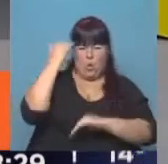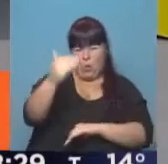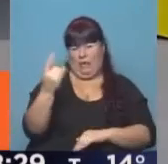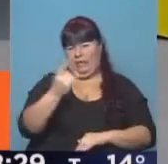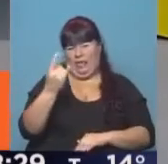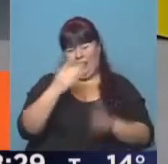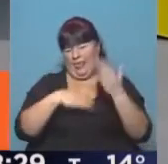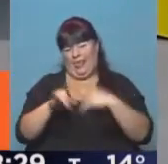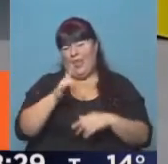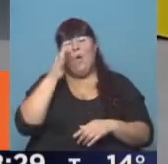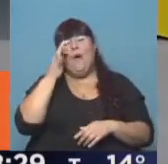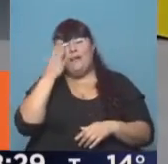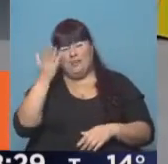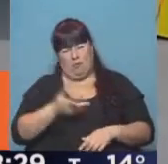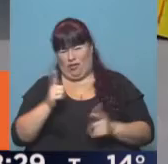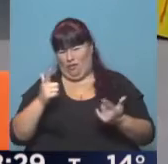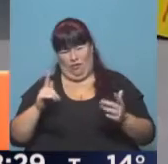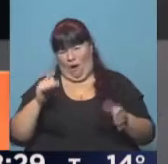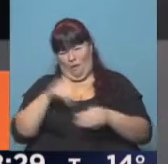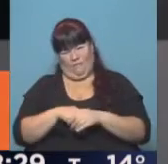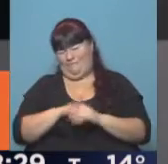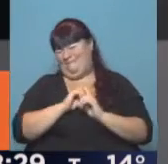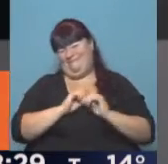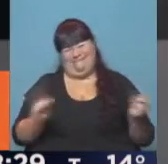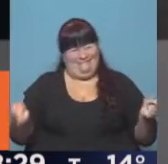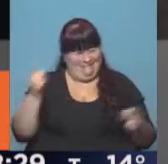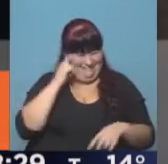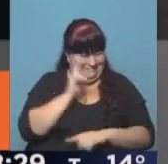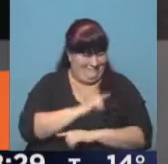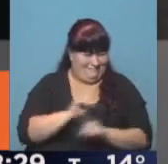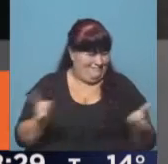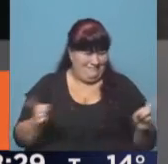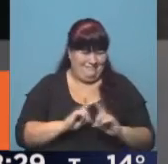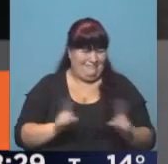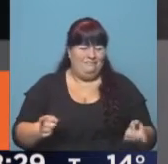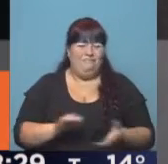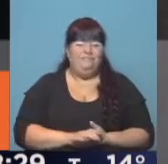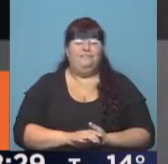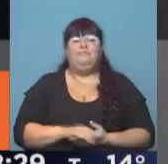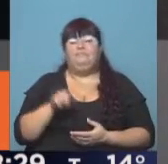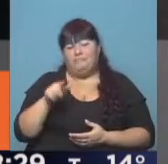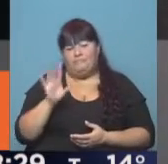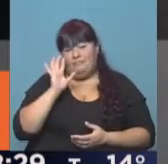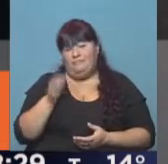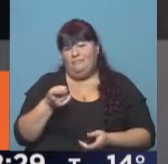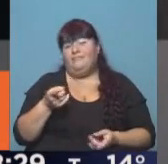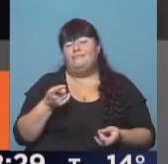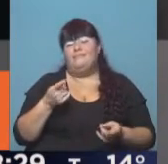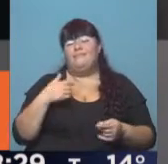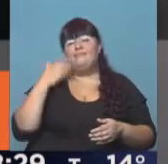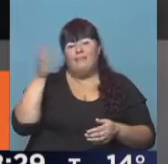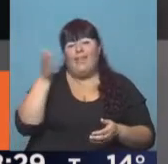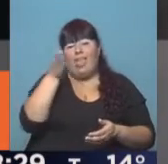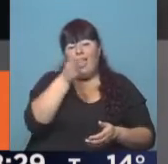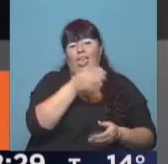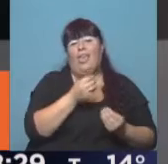claramente no tienen 40 45 por ciento los votos pero ni por asomo y esto te das cuenta que las caminatas